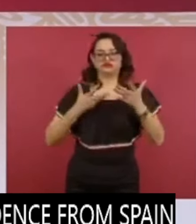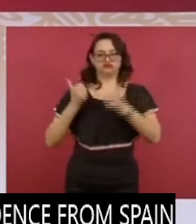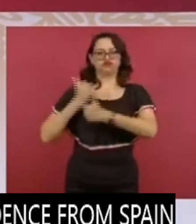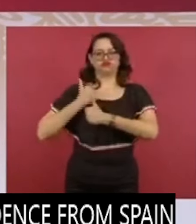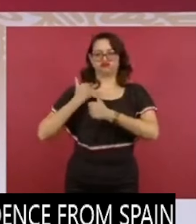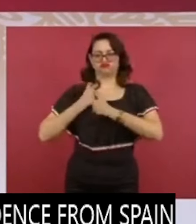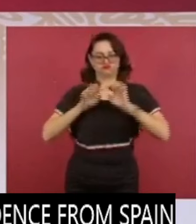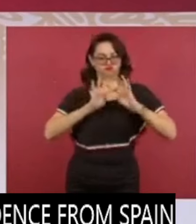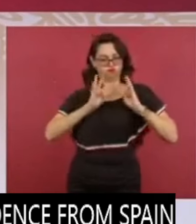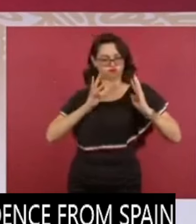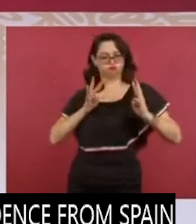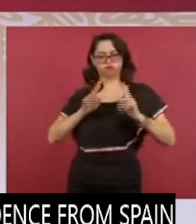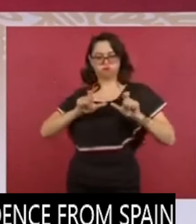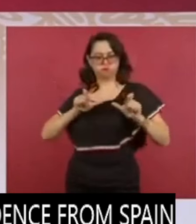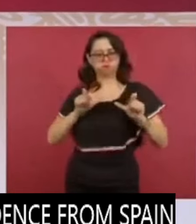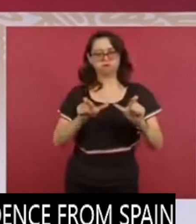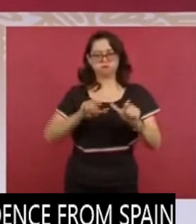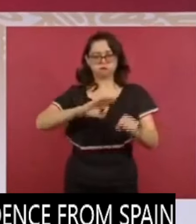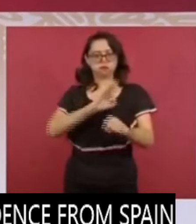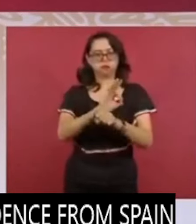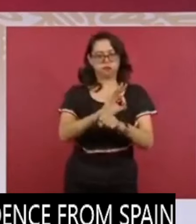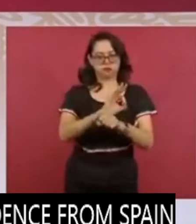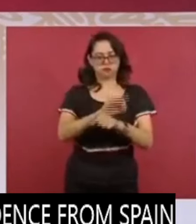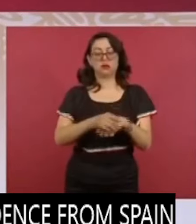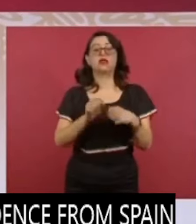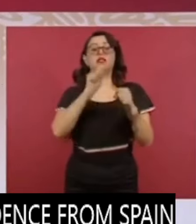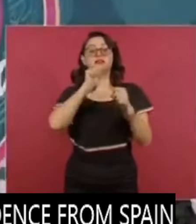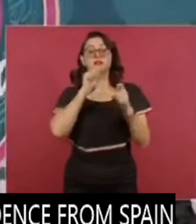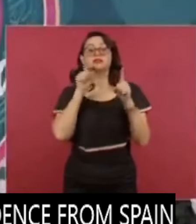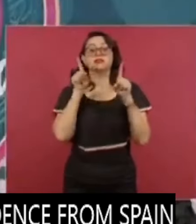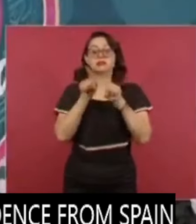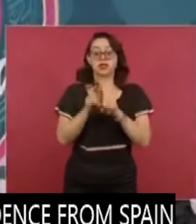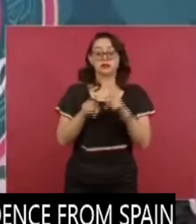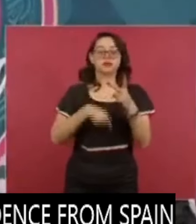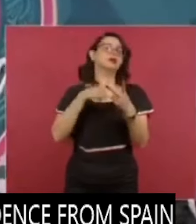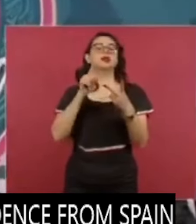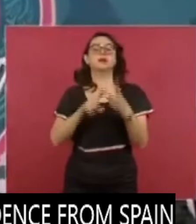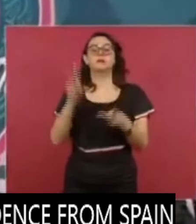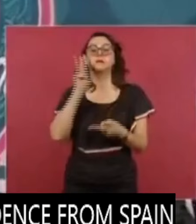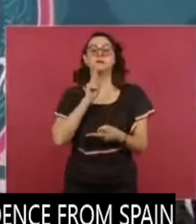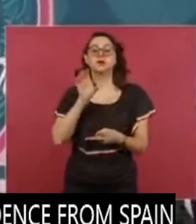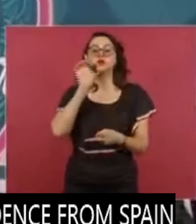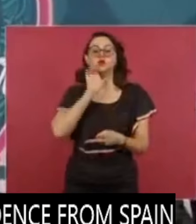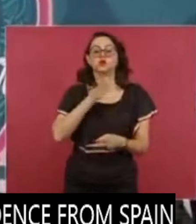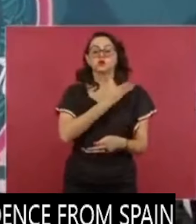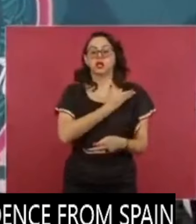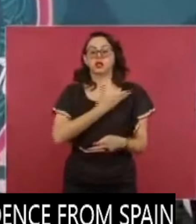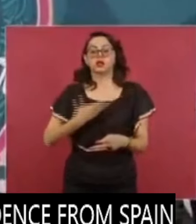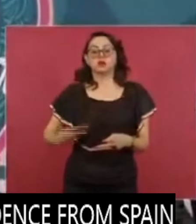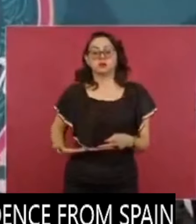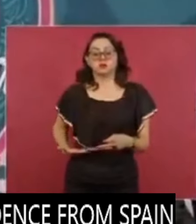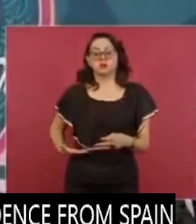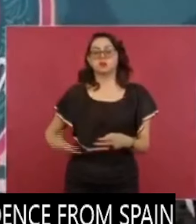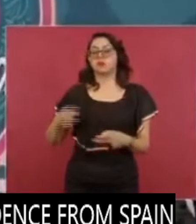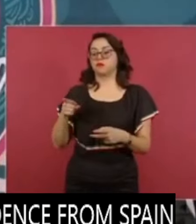Además de la columna de la legalidad, el acompañamiento al presidente Venustiano Carranza en el traslado de